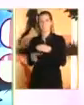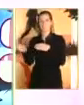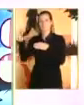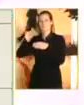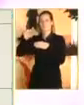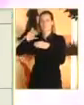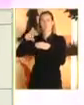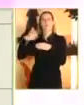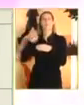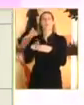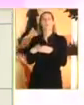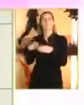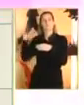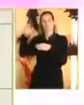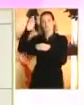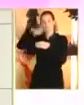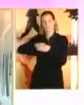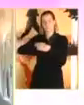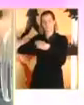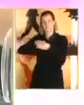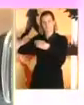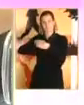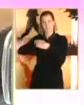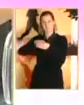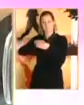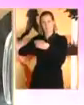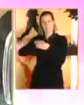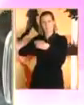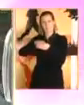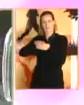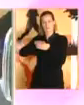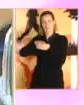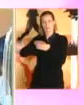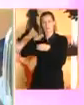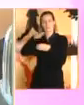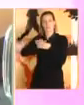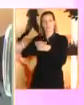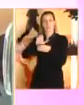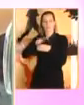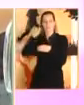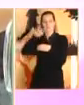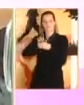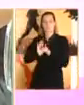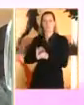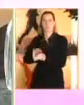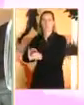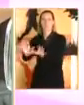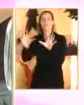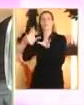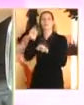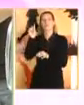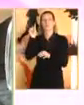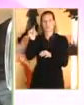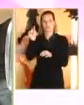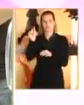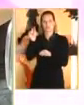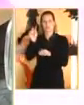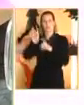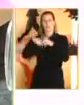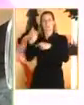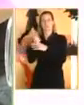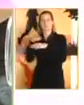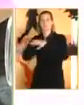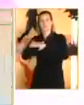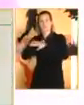esta infusión se tapa, la tapamos con una tapaderita y la dejamos aquí en reposo 10 minutos. Se filtra. Y si lo que tenemos